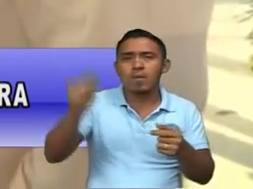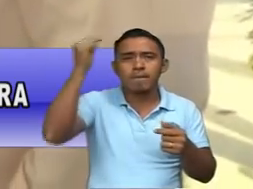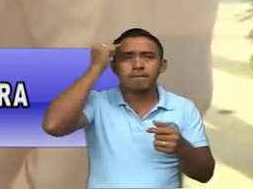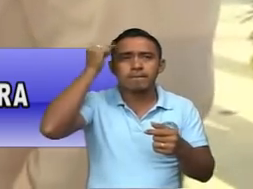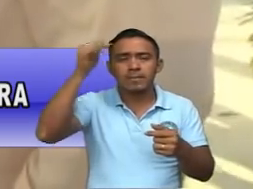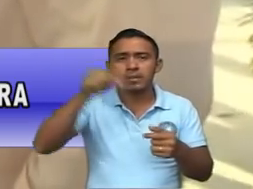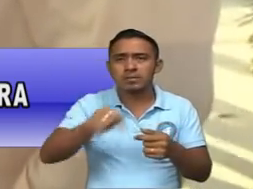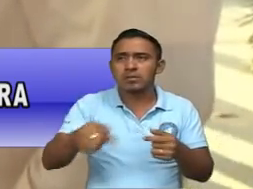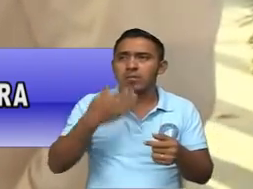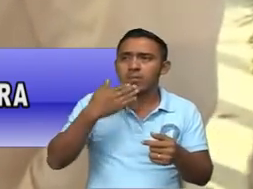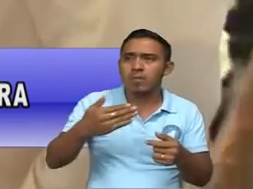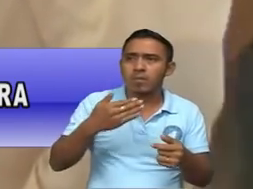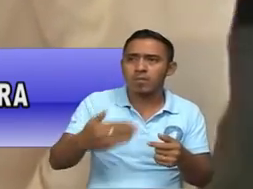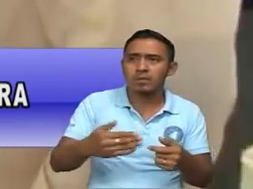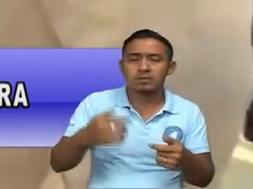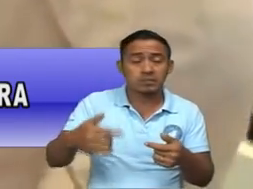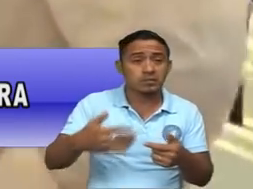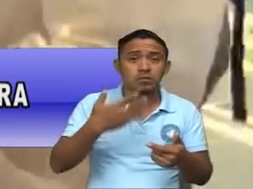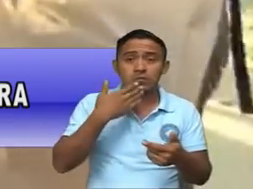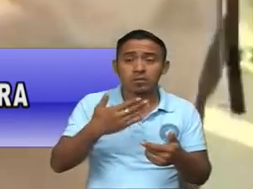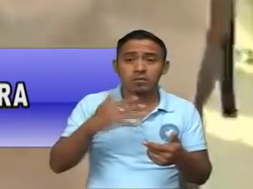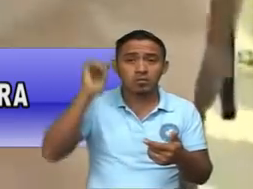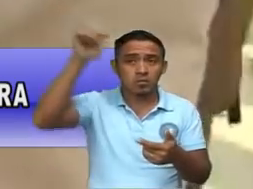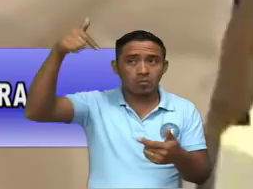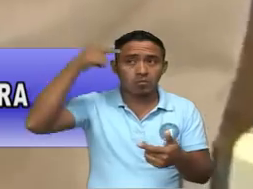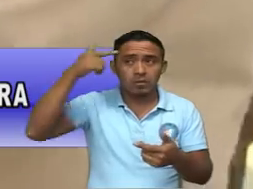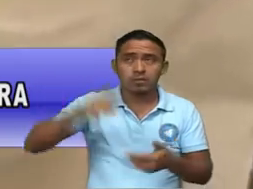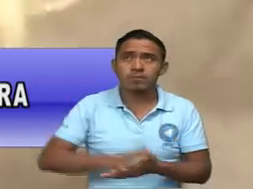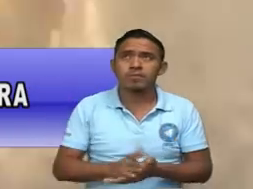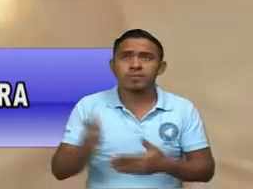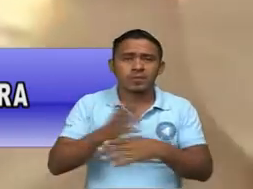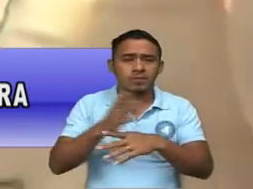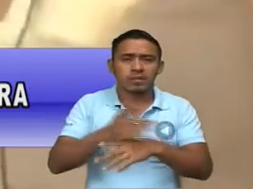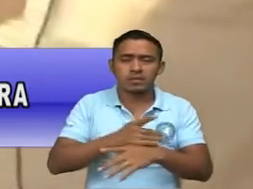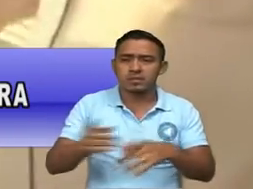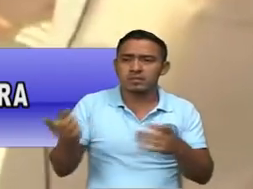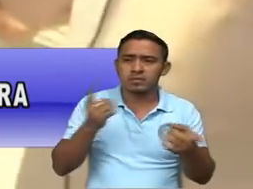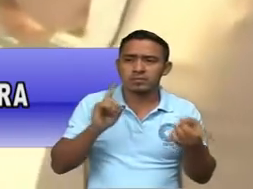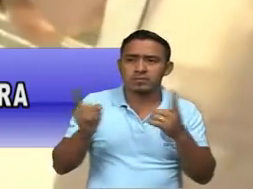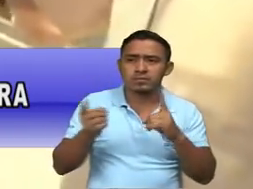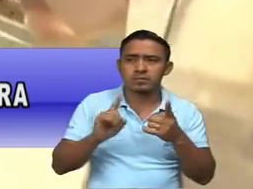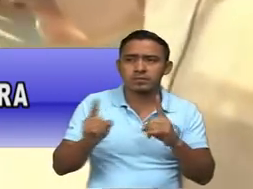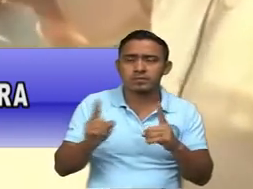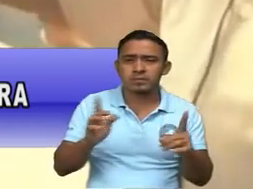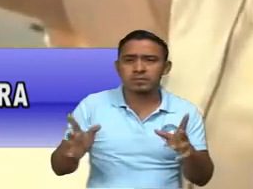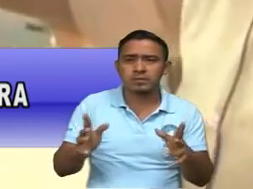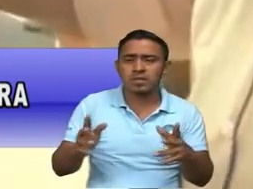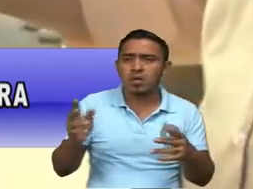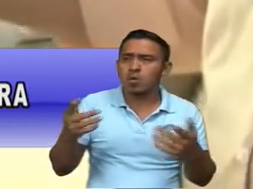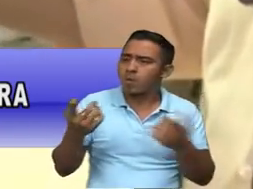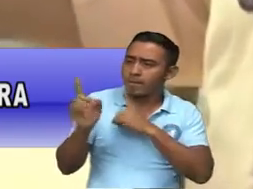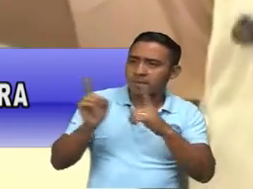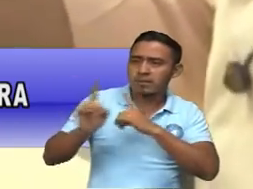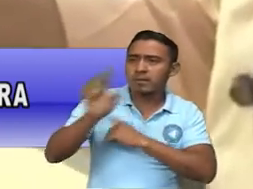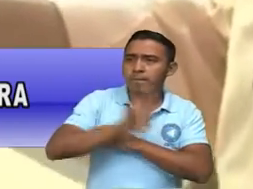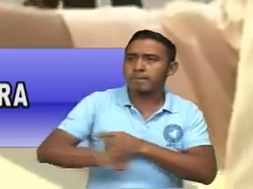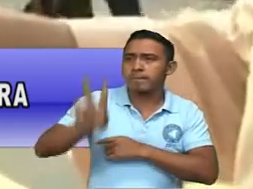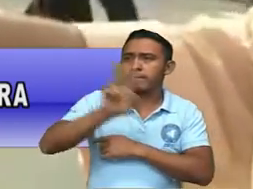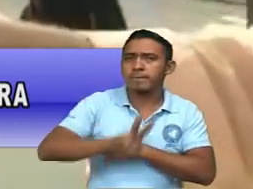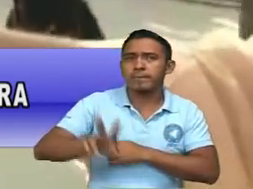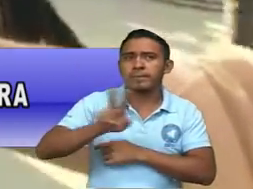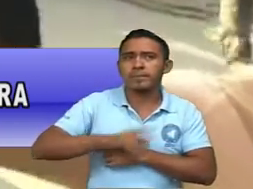que ha sido un éxito en este gobierno. Incluso desde las escuelas, con los concursos... Con los concursos verdes,